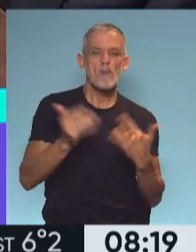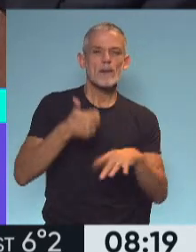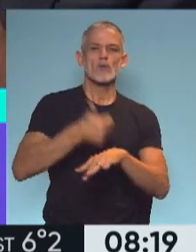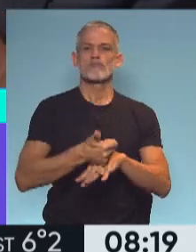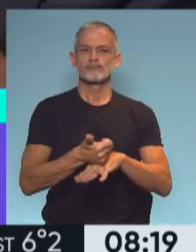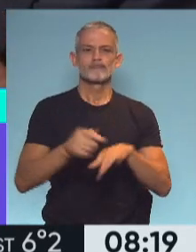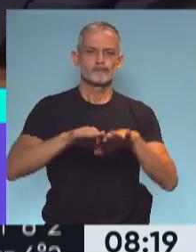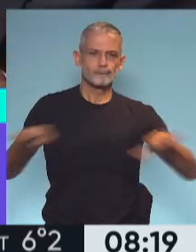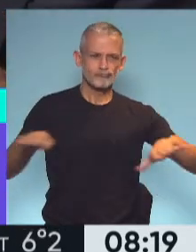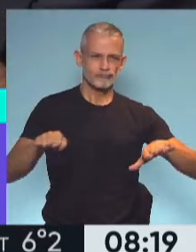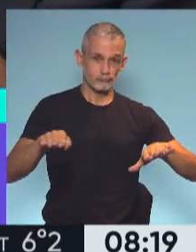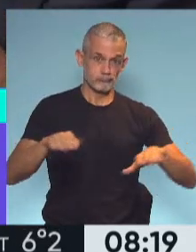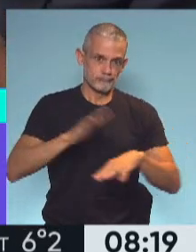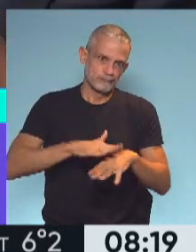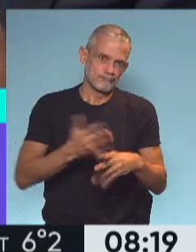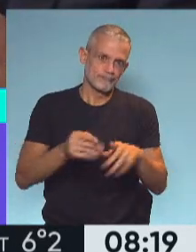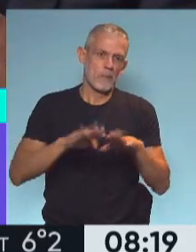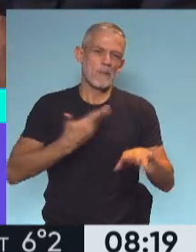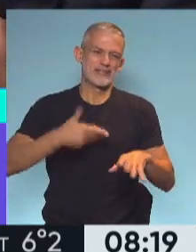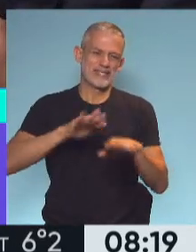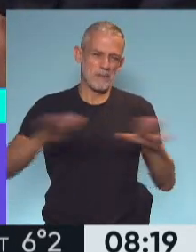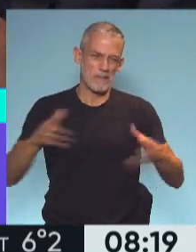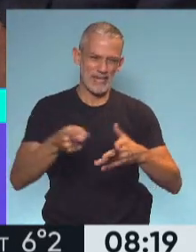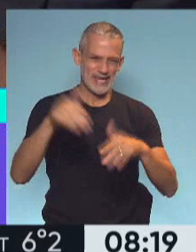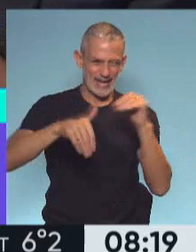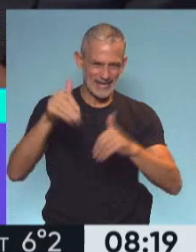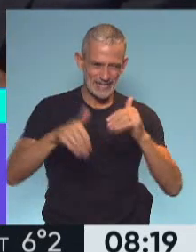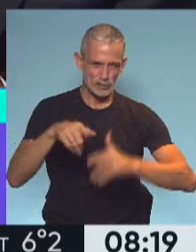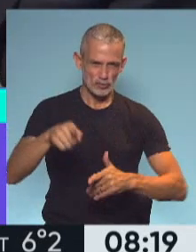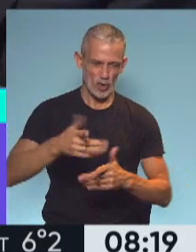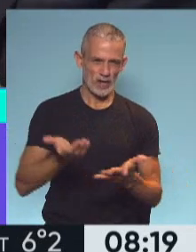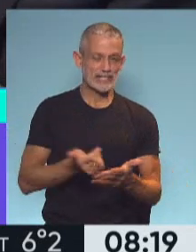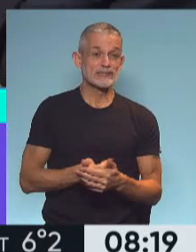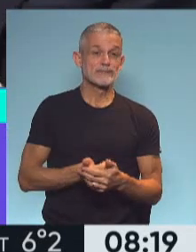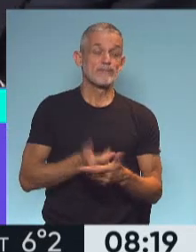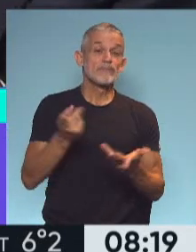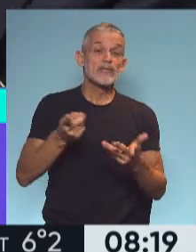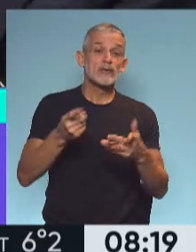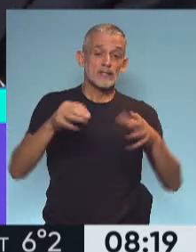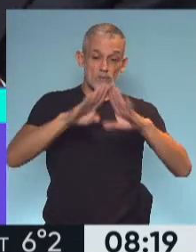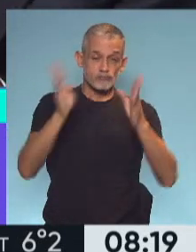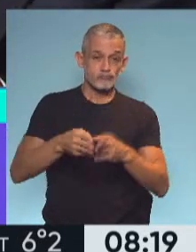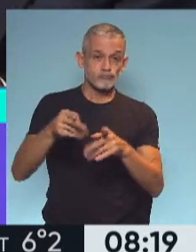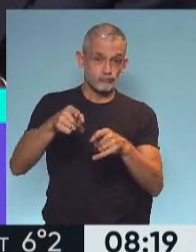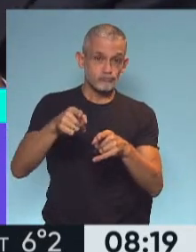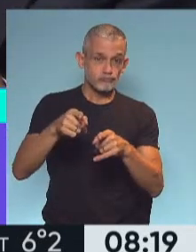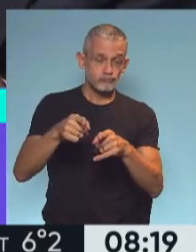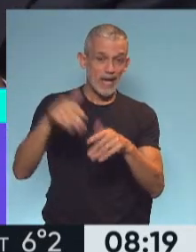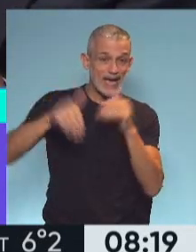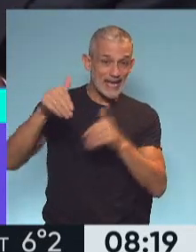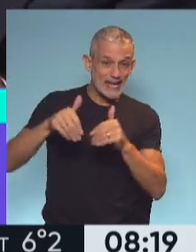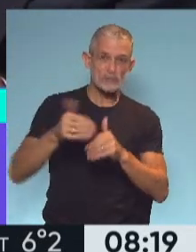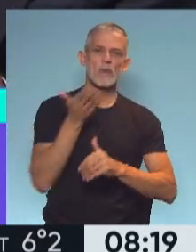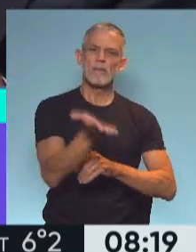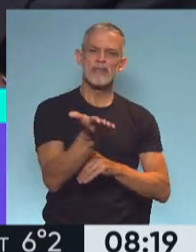enfrentar justamente esas responsabilidades que tendrán en las mesas de votación. La Cámara Nacional Electoral ha hecho el pedido